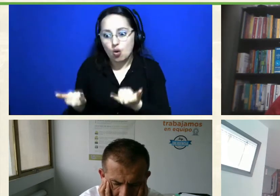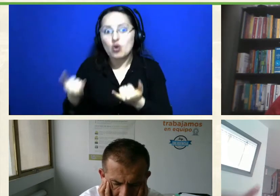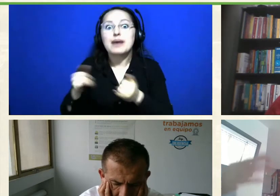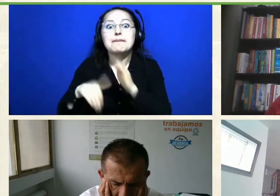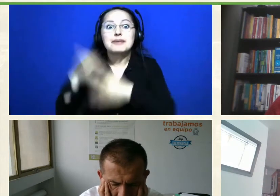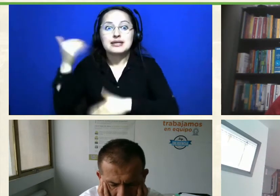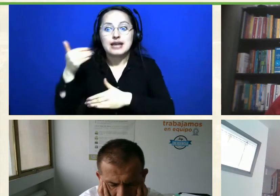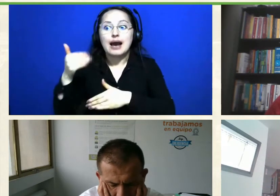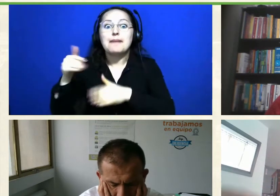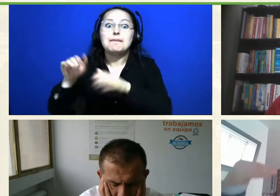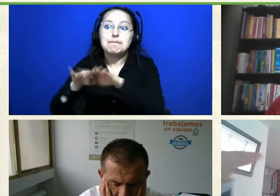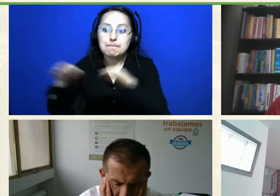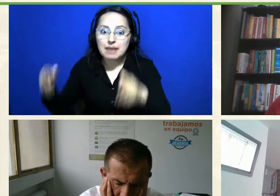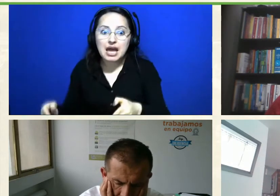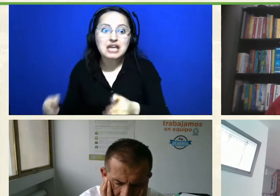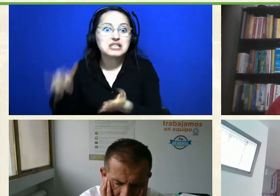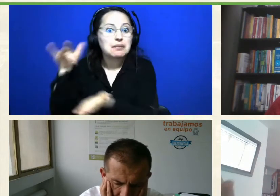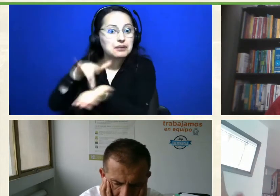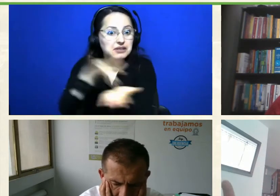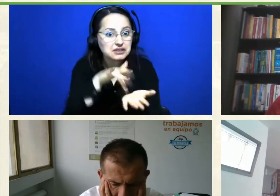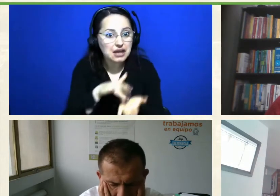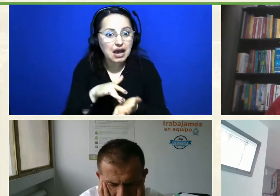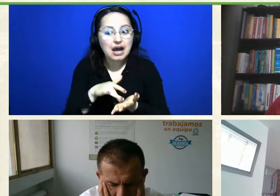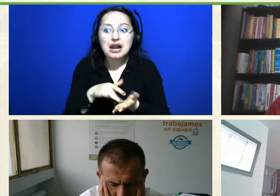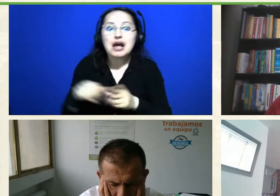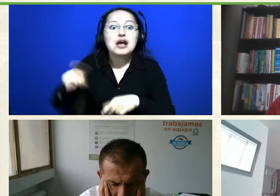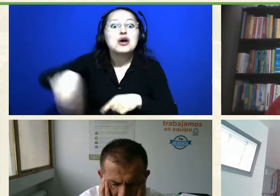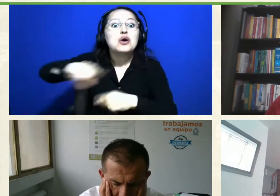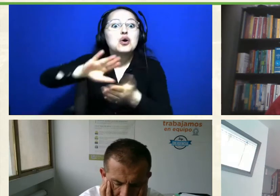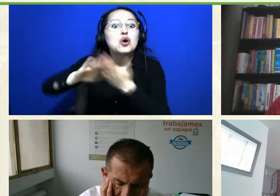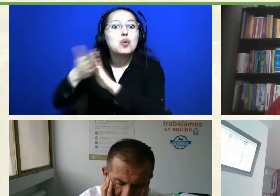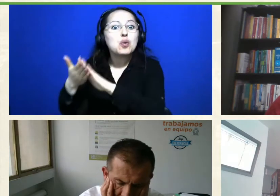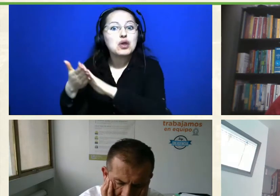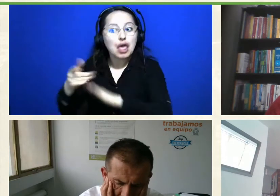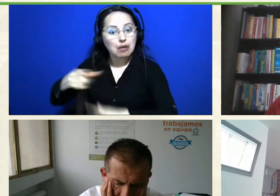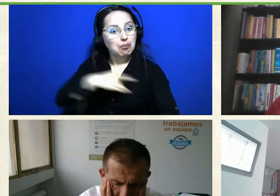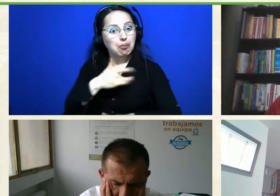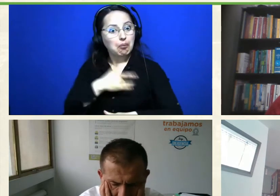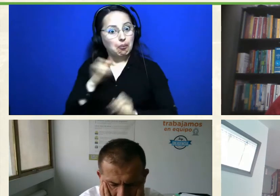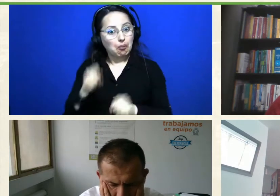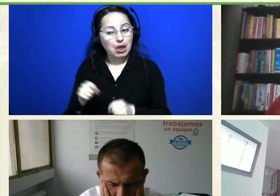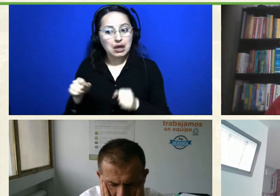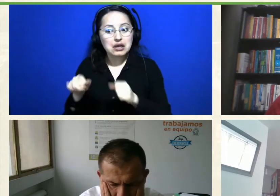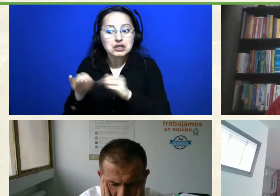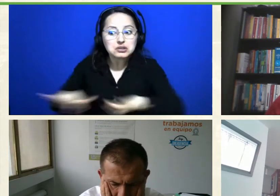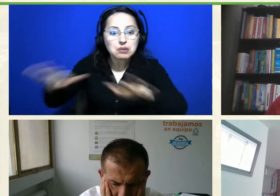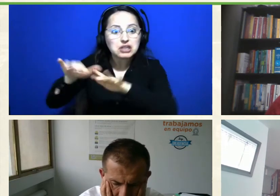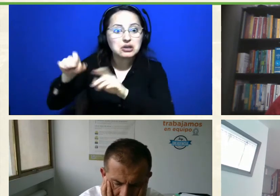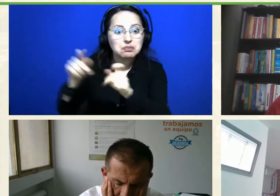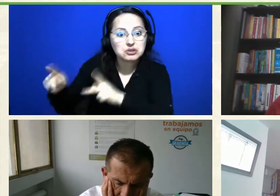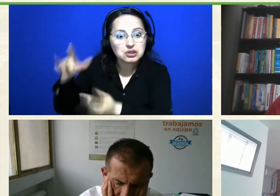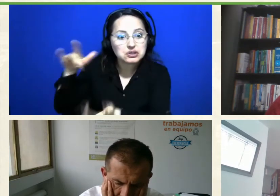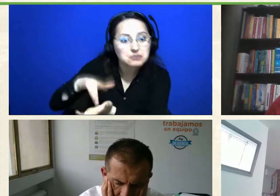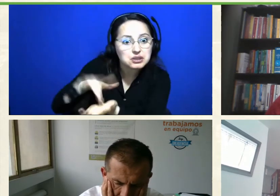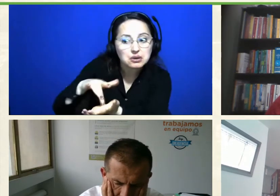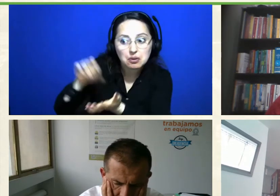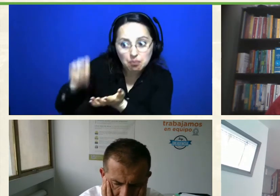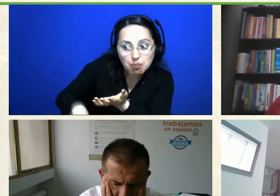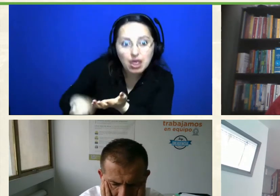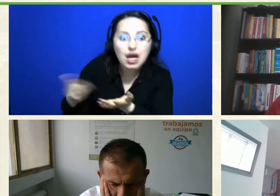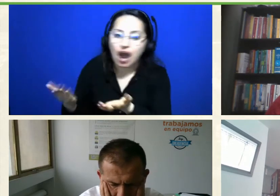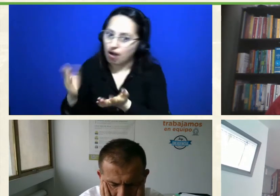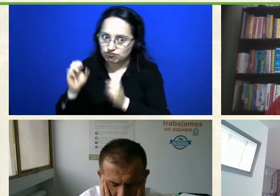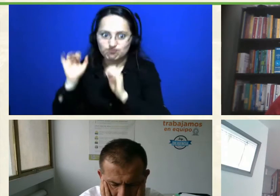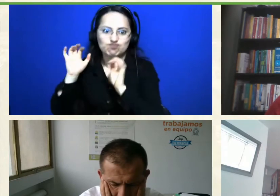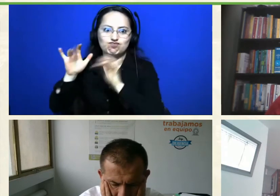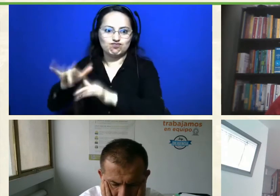presenciales de noche, fines de semana, cuando la comunidad finalmente vea que hay el mayor espacio para que nos pueda oír la mayor cantidad de gente,